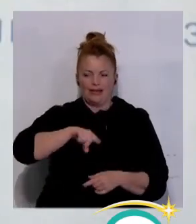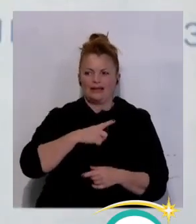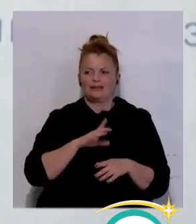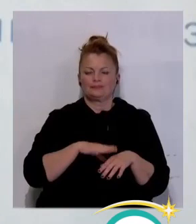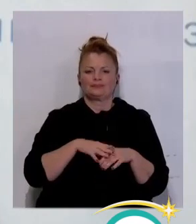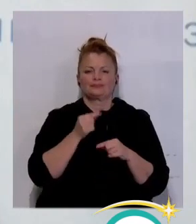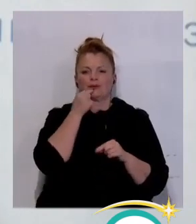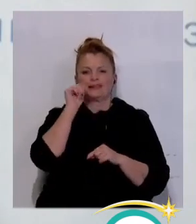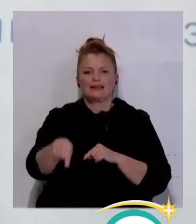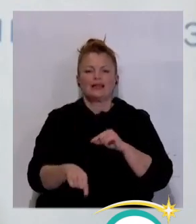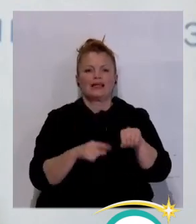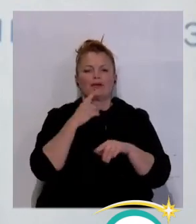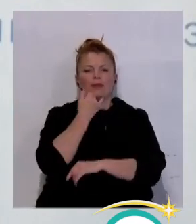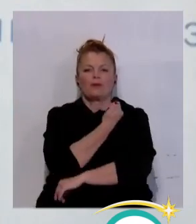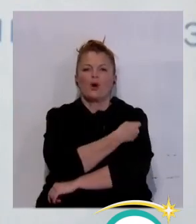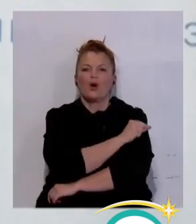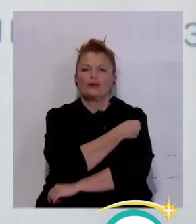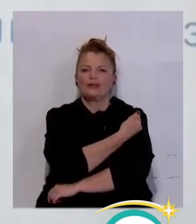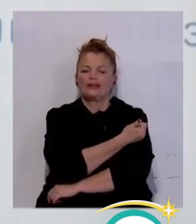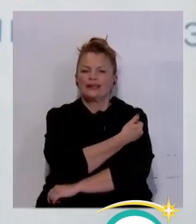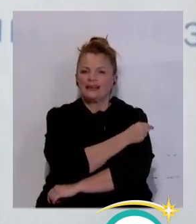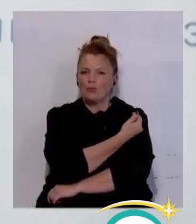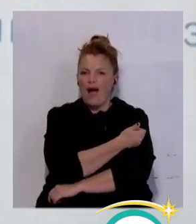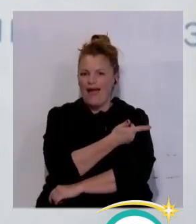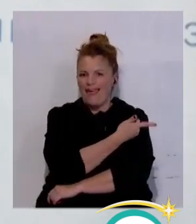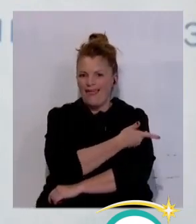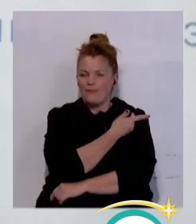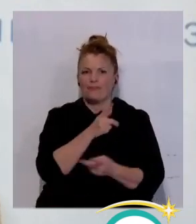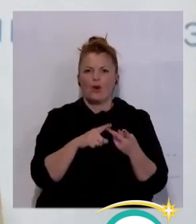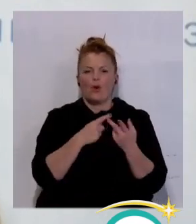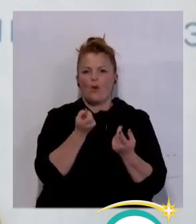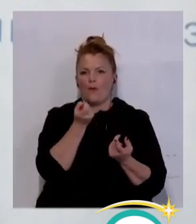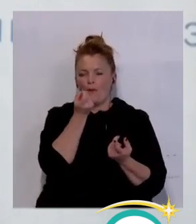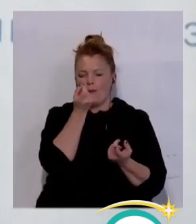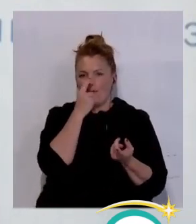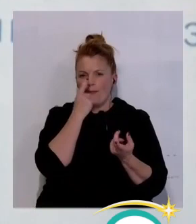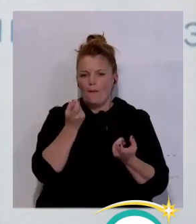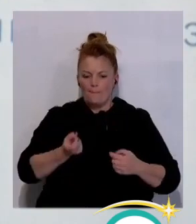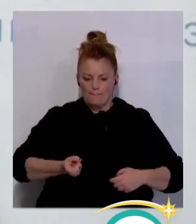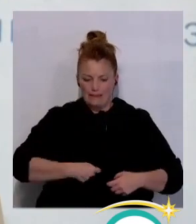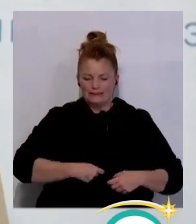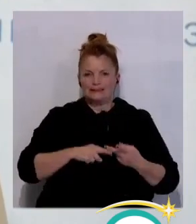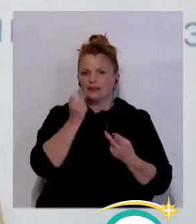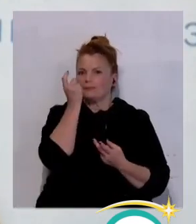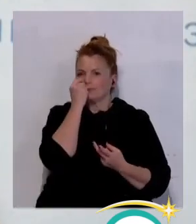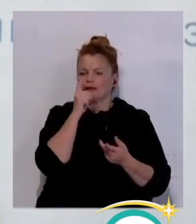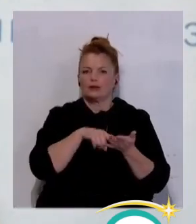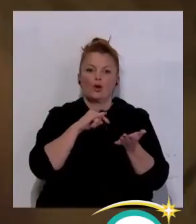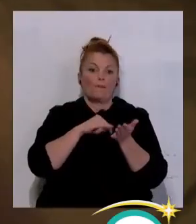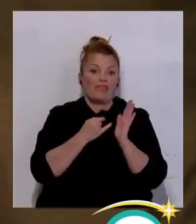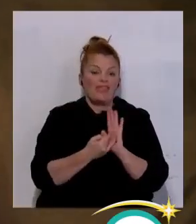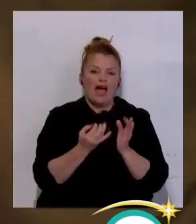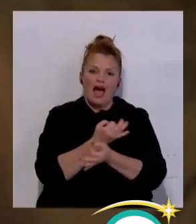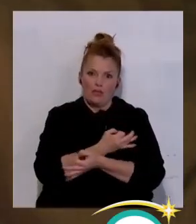Transmisión en relación con tatuajes, etcétera, pues perfectamente, o piercing, pues eso también son centros con medidas sanitarias adecuadas.